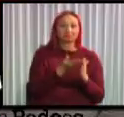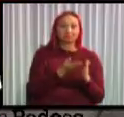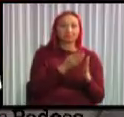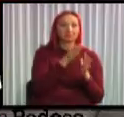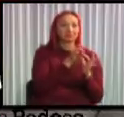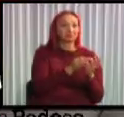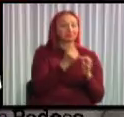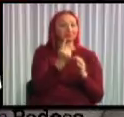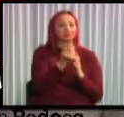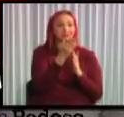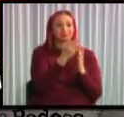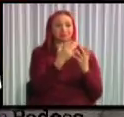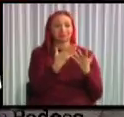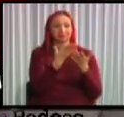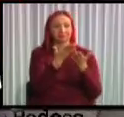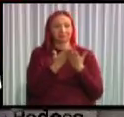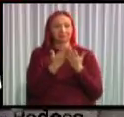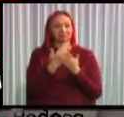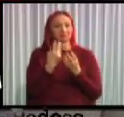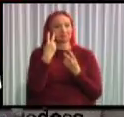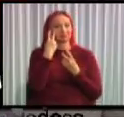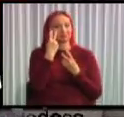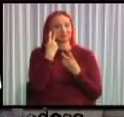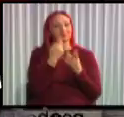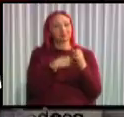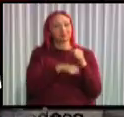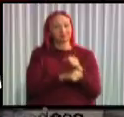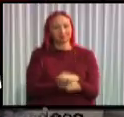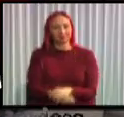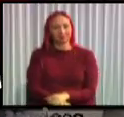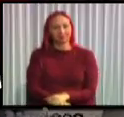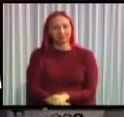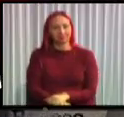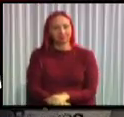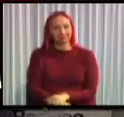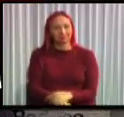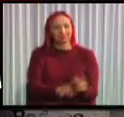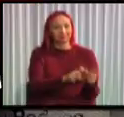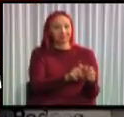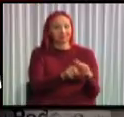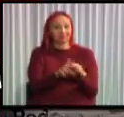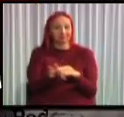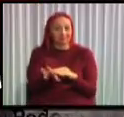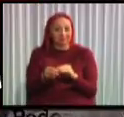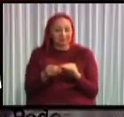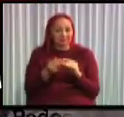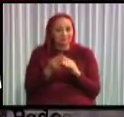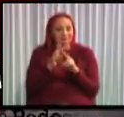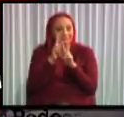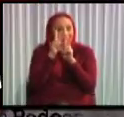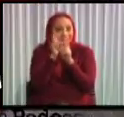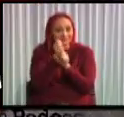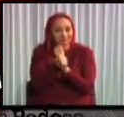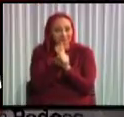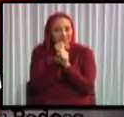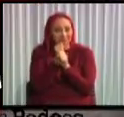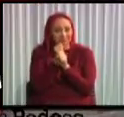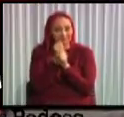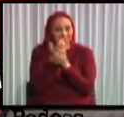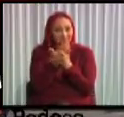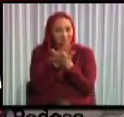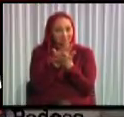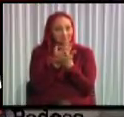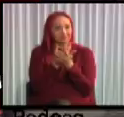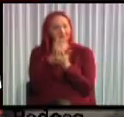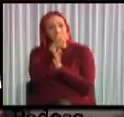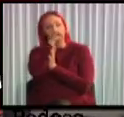siempre hay alguien que te va a ver y que te va a sacar adelante, ¿verdad? Además de que el tema seguridad viene...